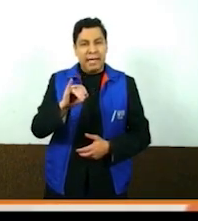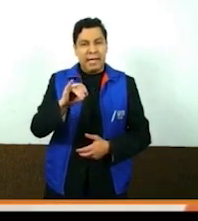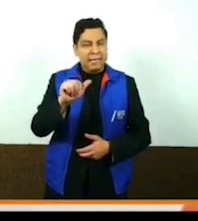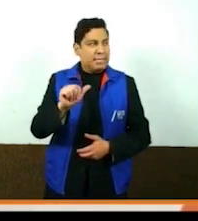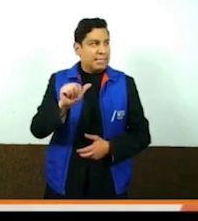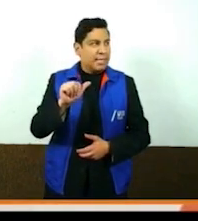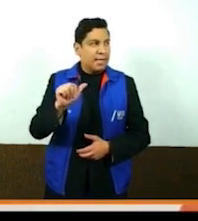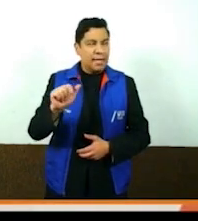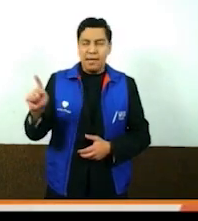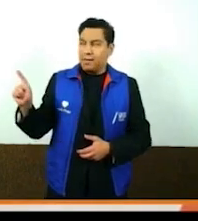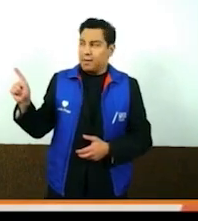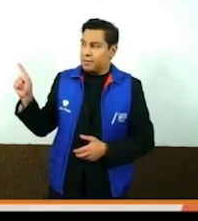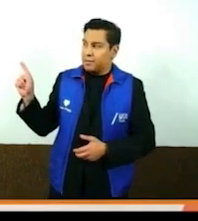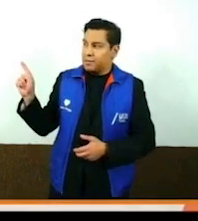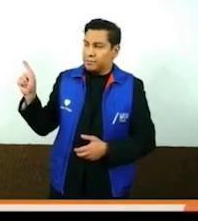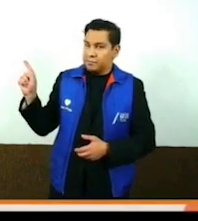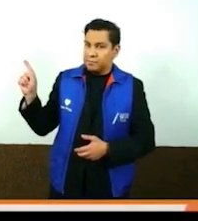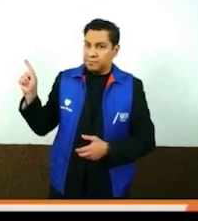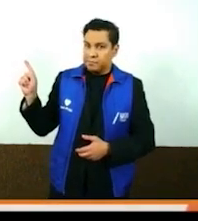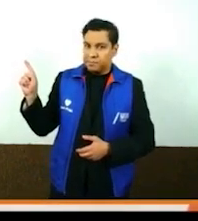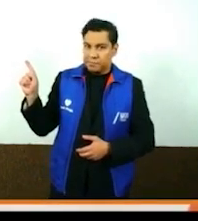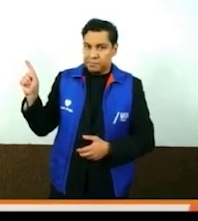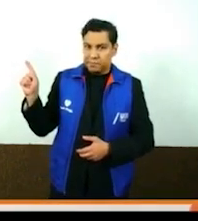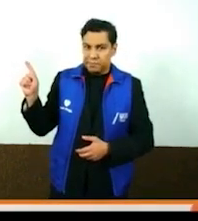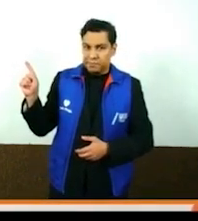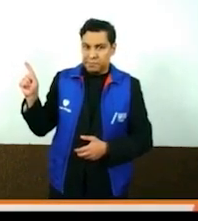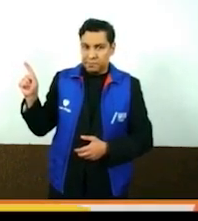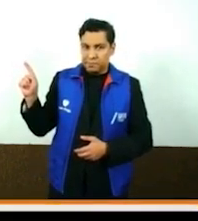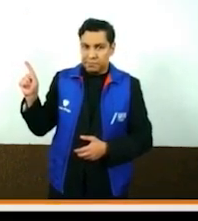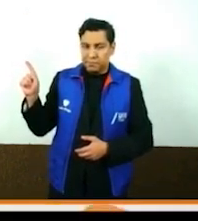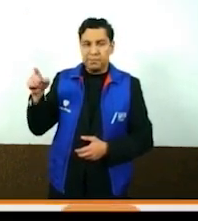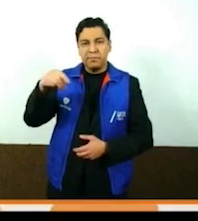Grecia Andrea González Hernández.